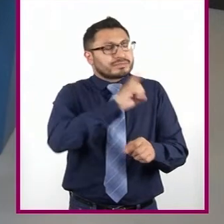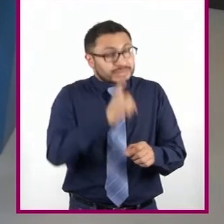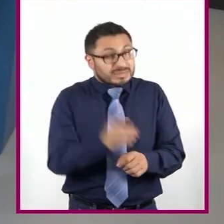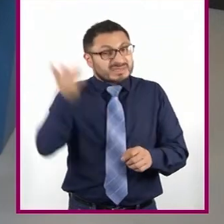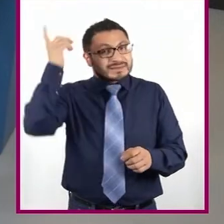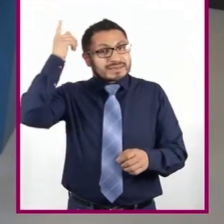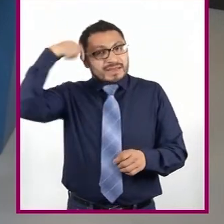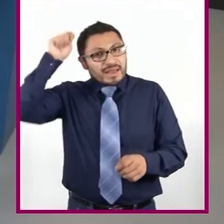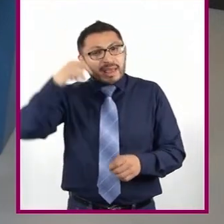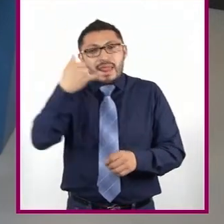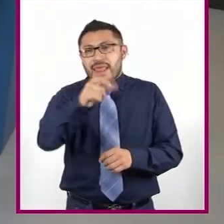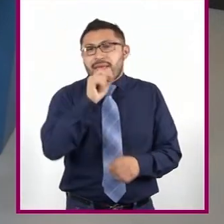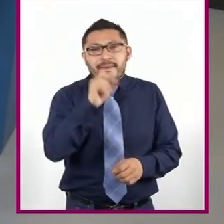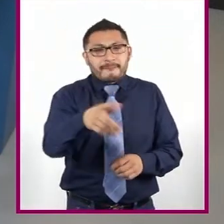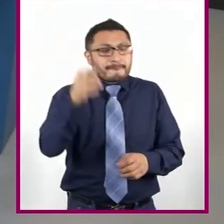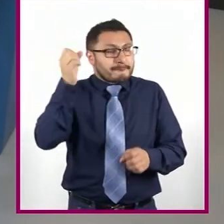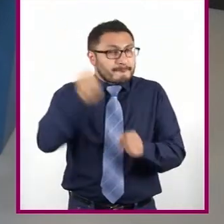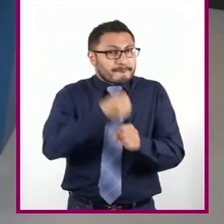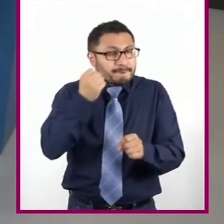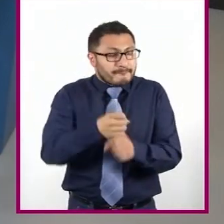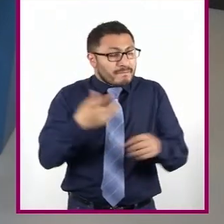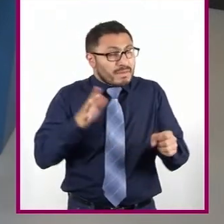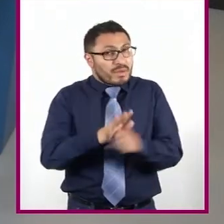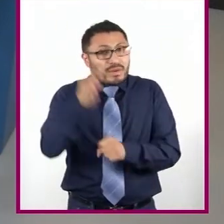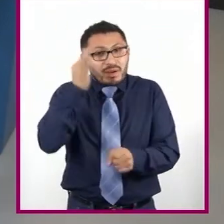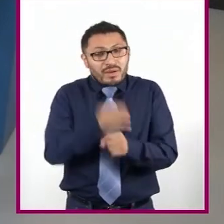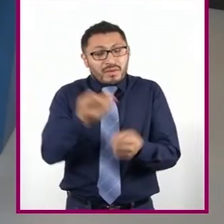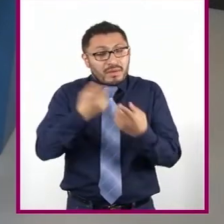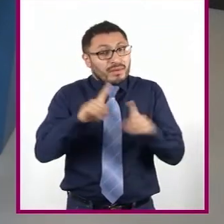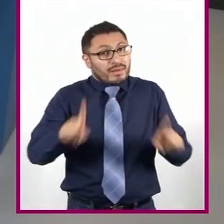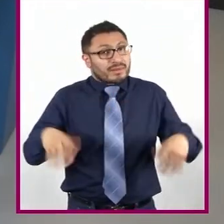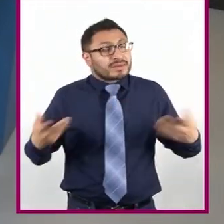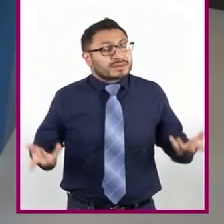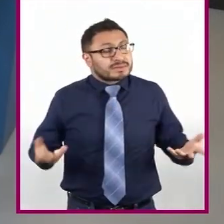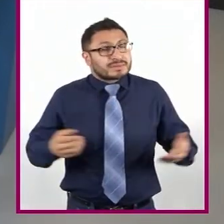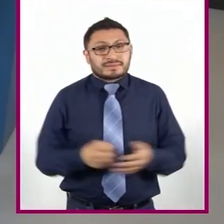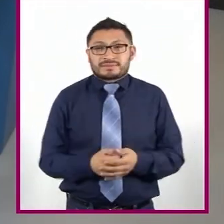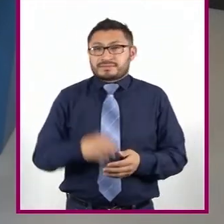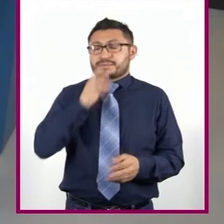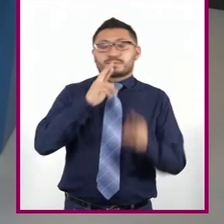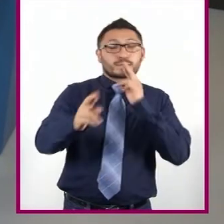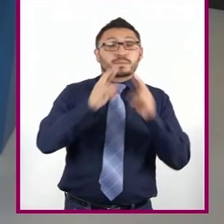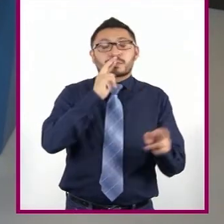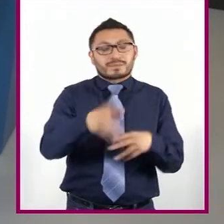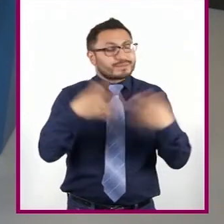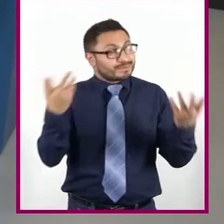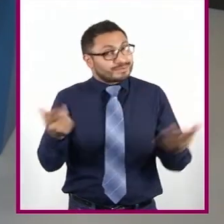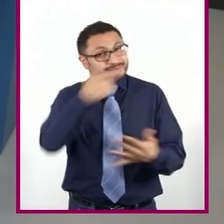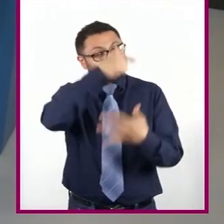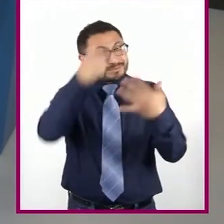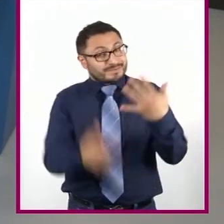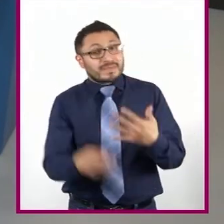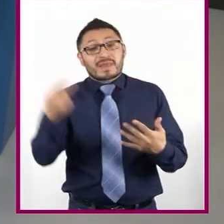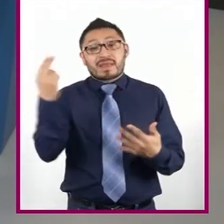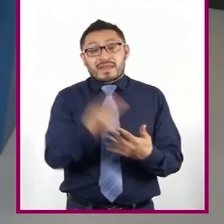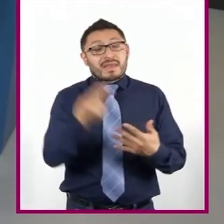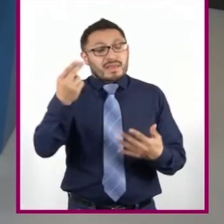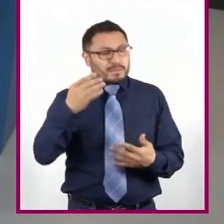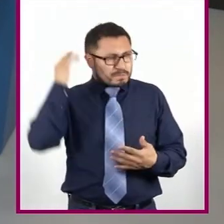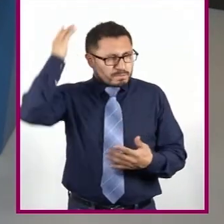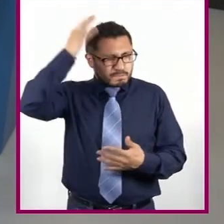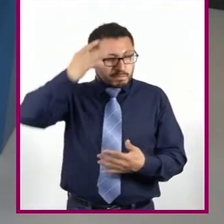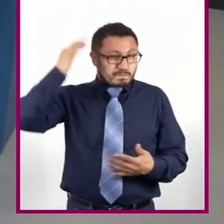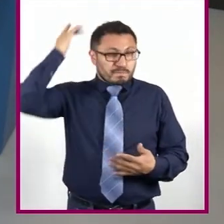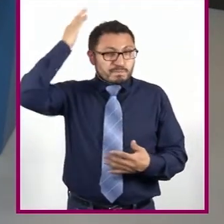misma probabilidad frecuencial que la que acabamos de desarrollar? Para responder estos cuestionamientos es necesario